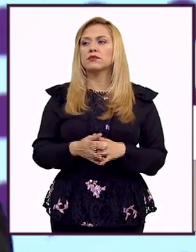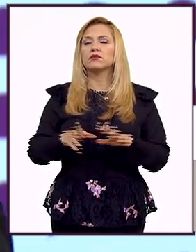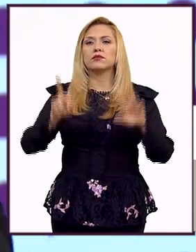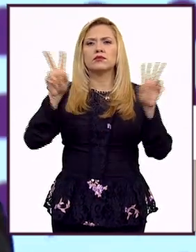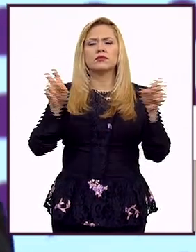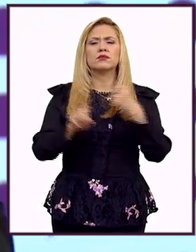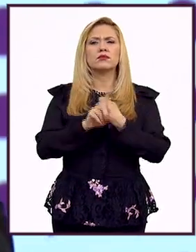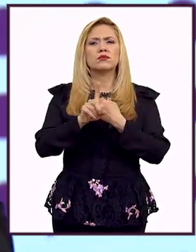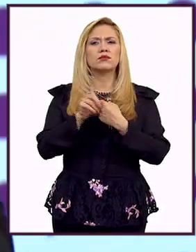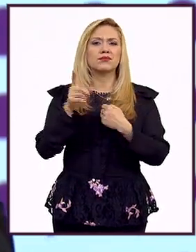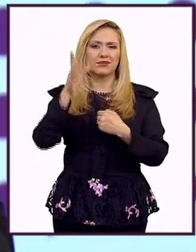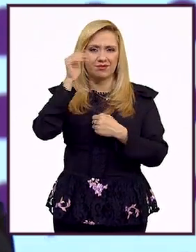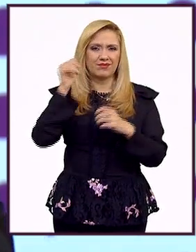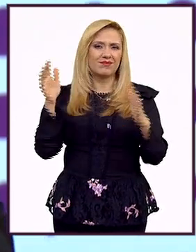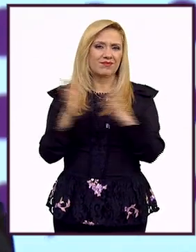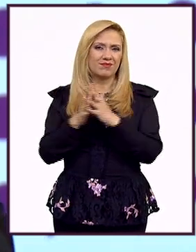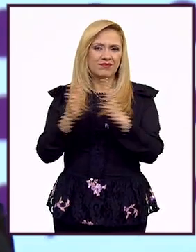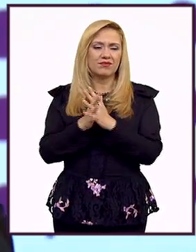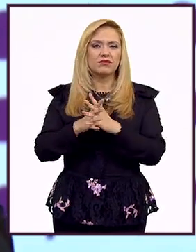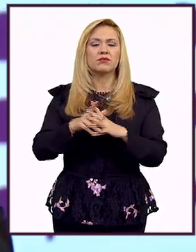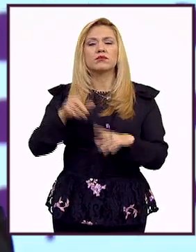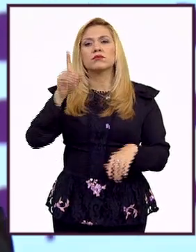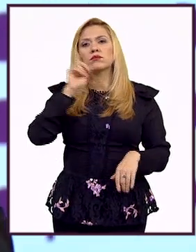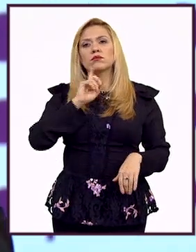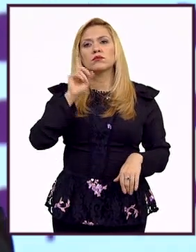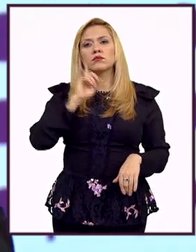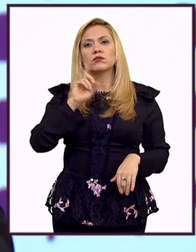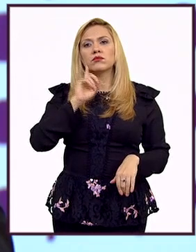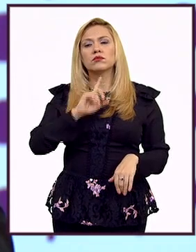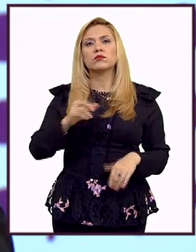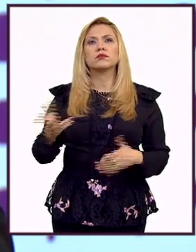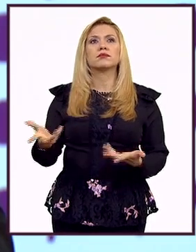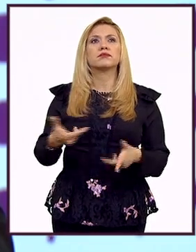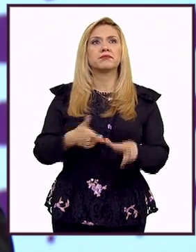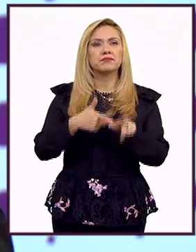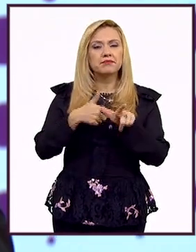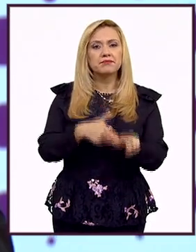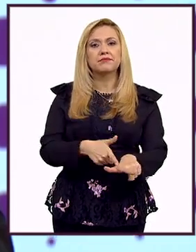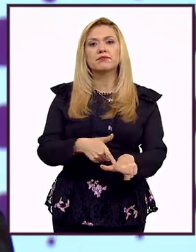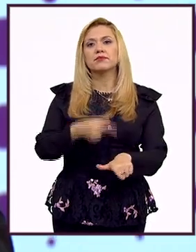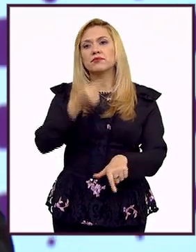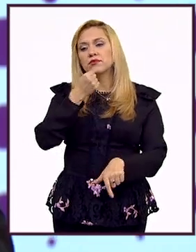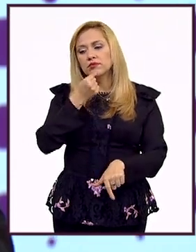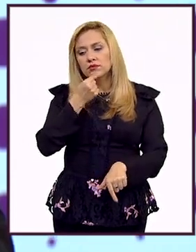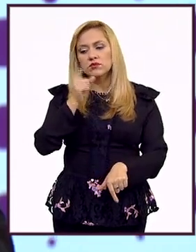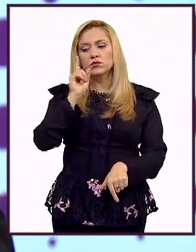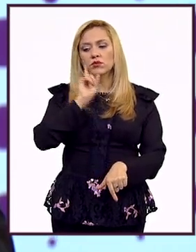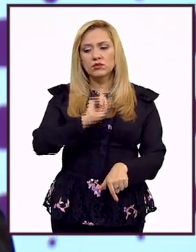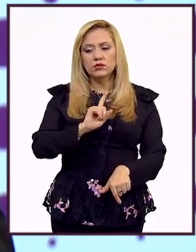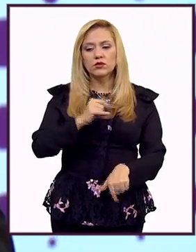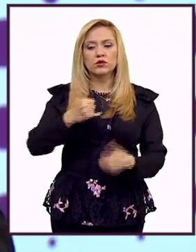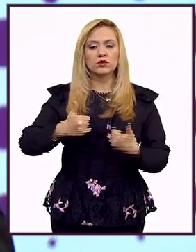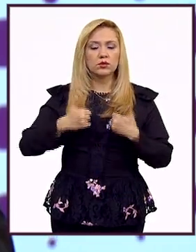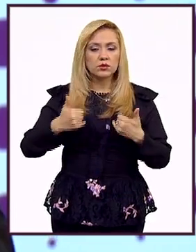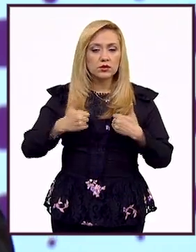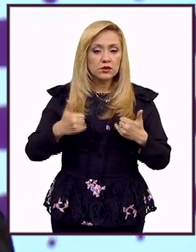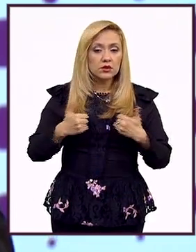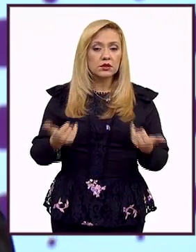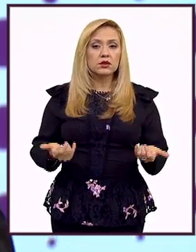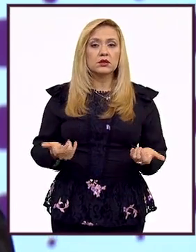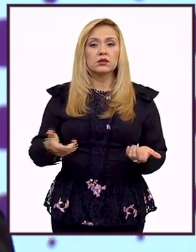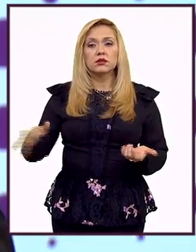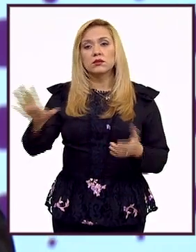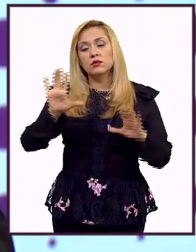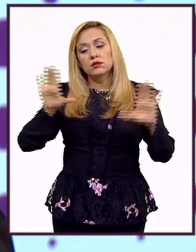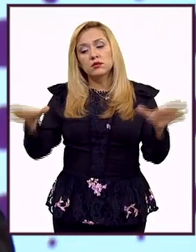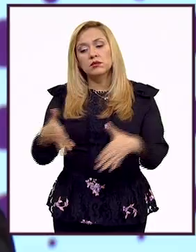conflicto armado, las mujeres vuelven, en temas de conflicto armado y desplazamiento, siguen siendo las mujeres, los niños y los jóvenes, digamos, como las